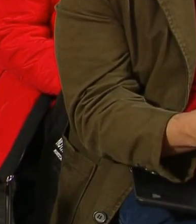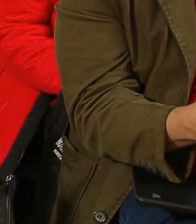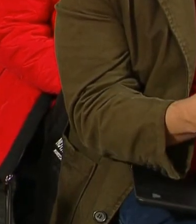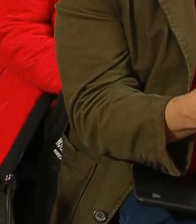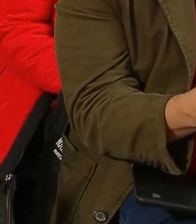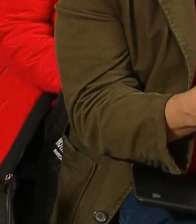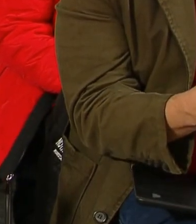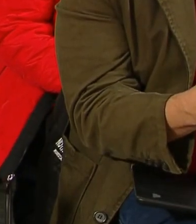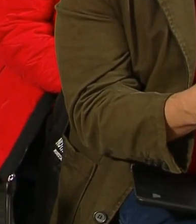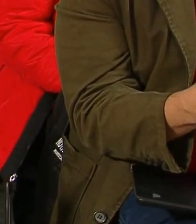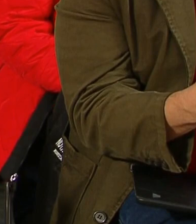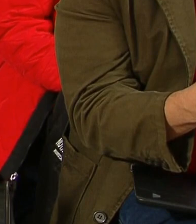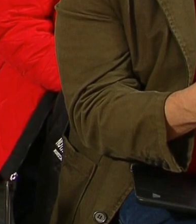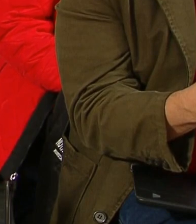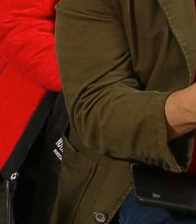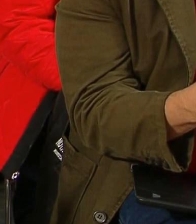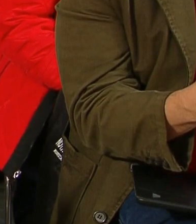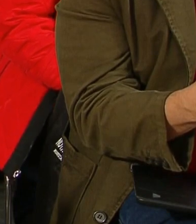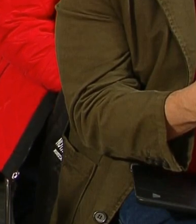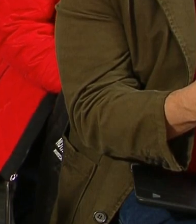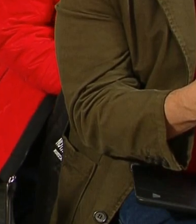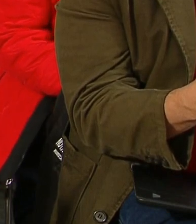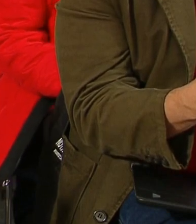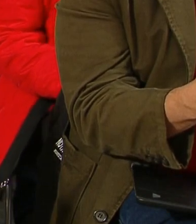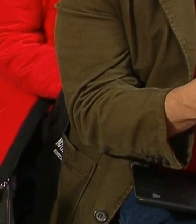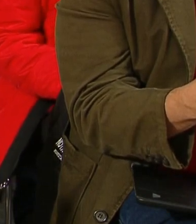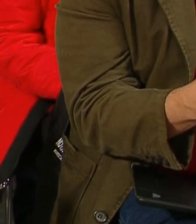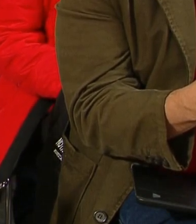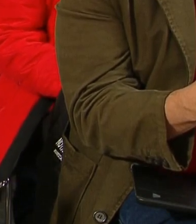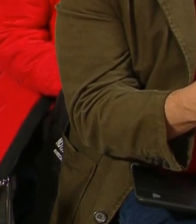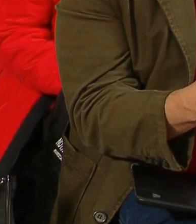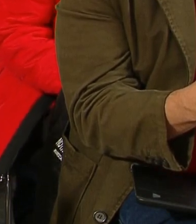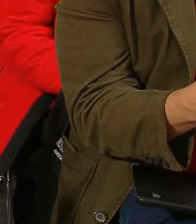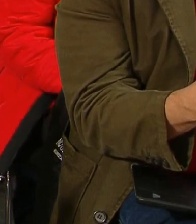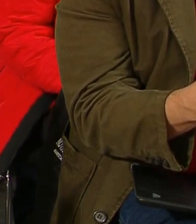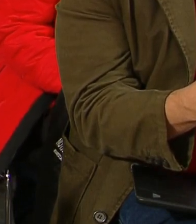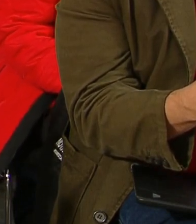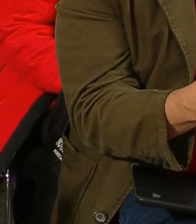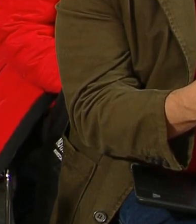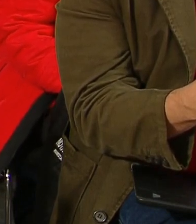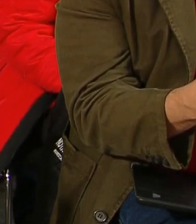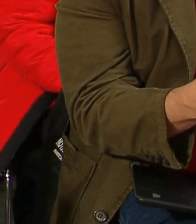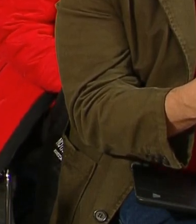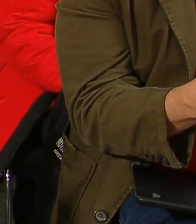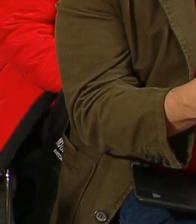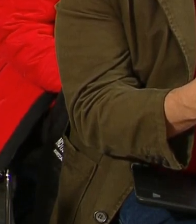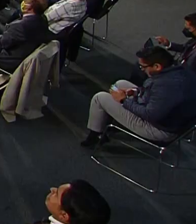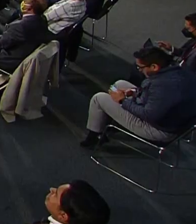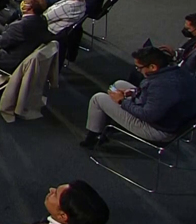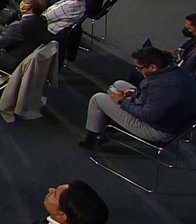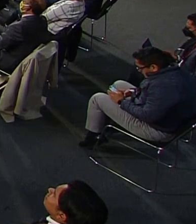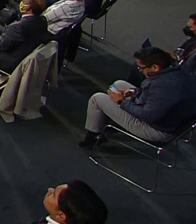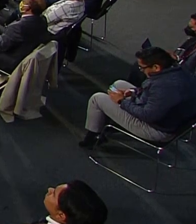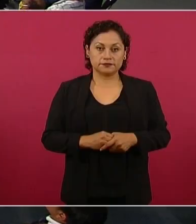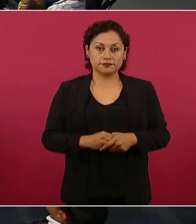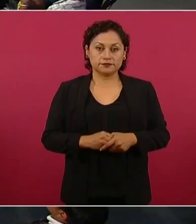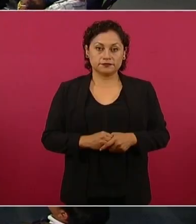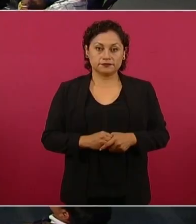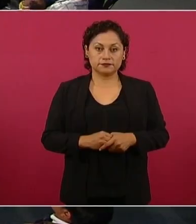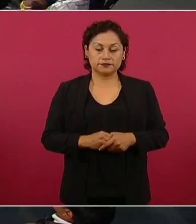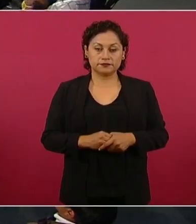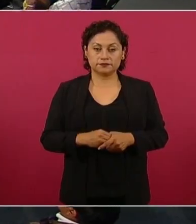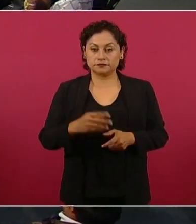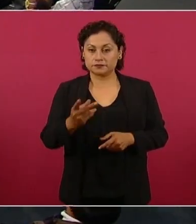única dependencia que tiene menor gasto. Preguntarle si es una orden de su gobierno reducir el gasto en